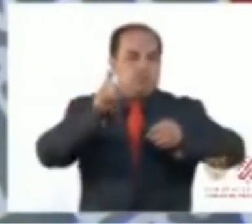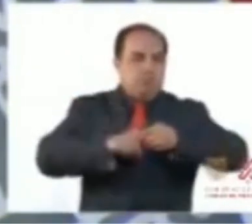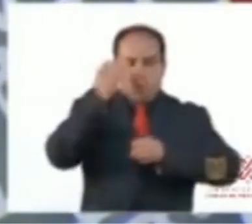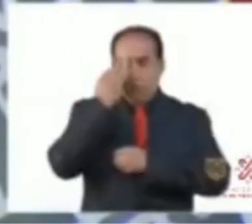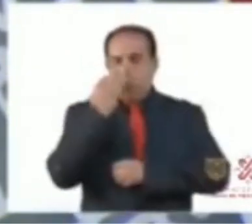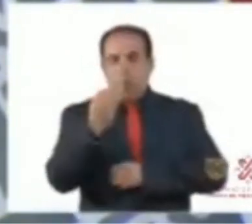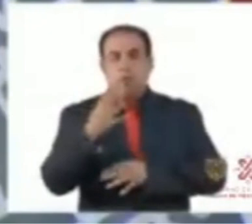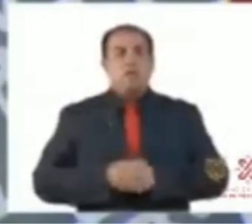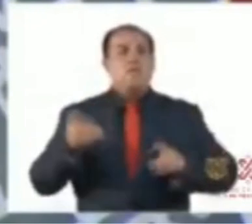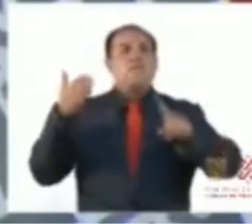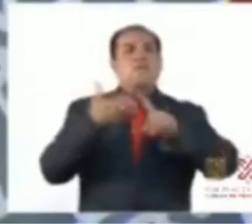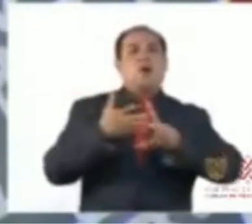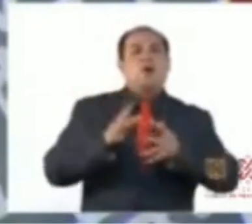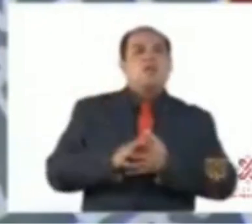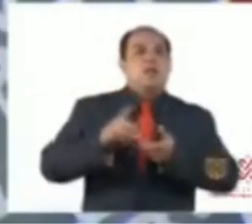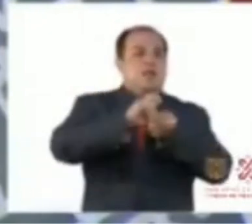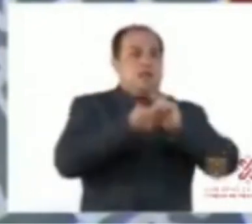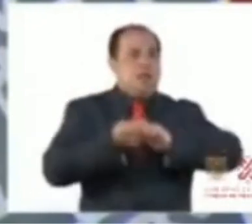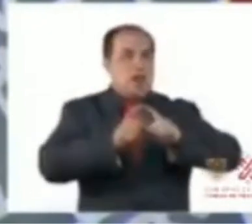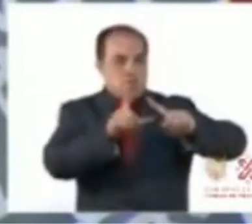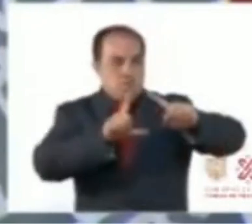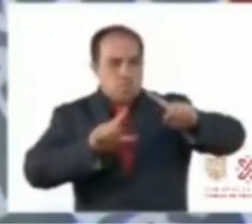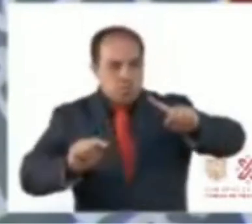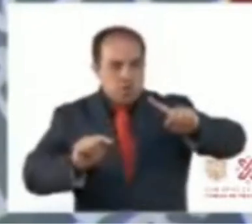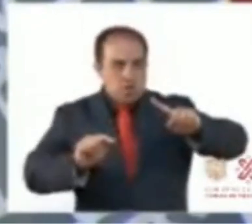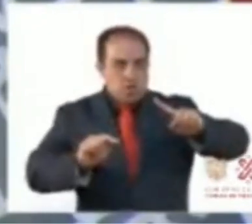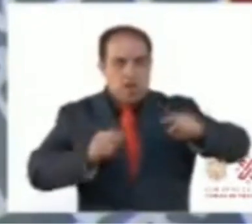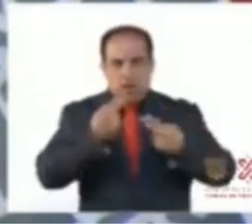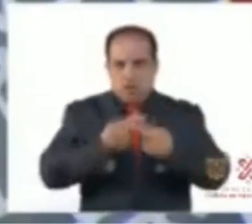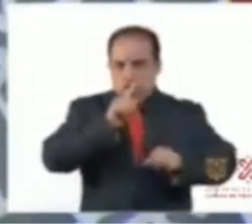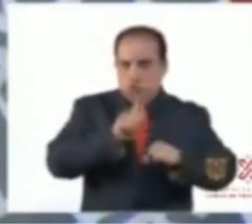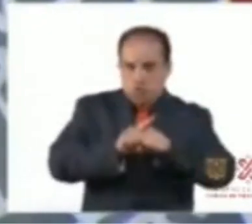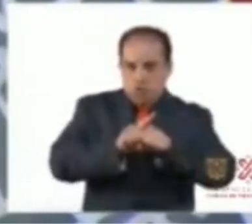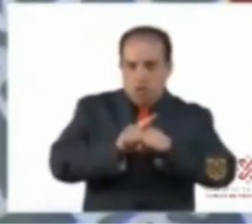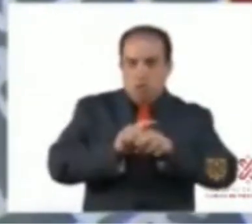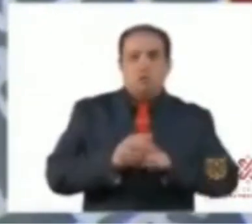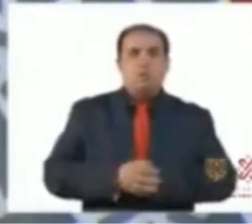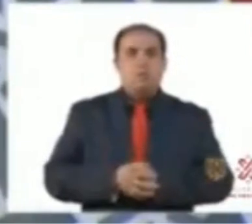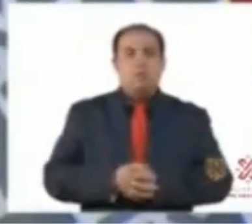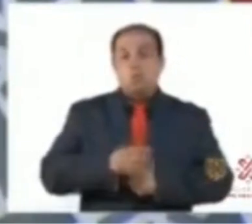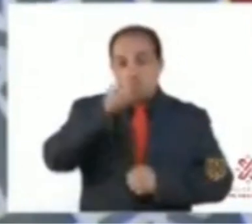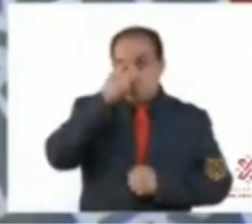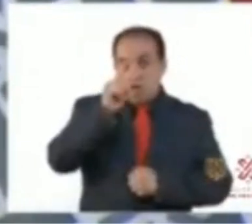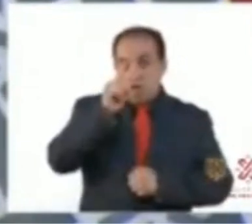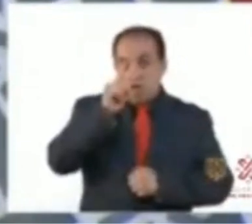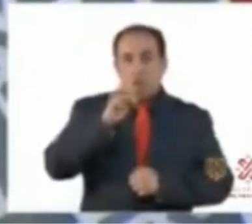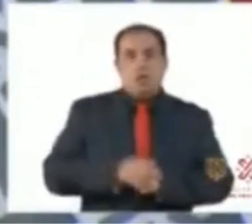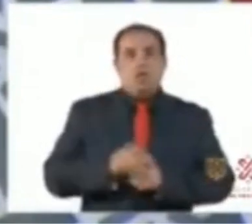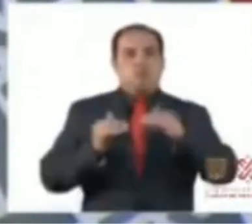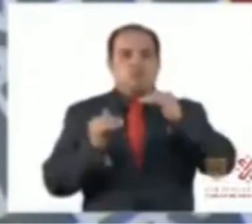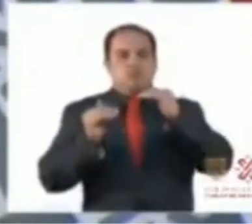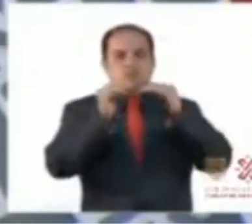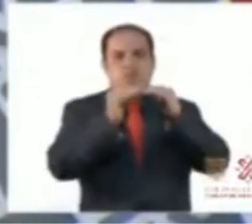para transformar nuestro país nuestra nación nuestra patria para que disminuyan las